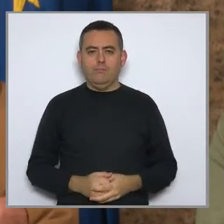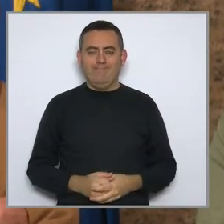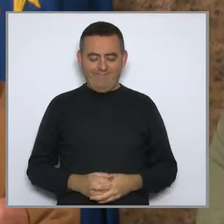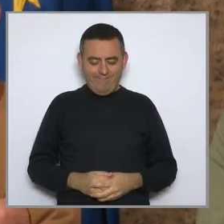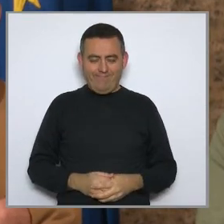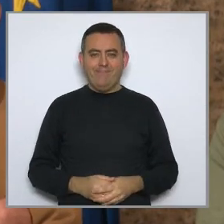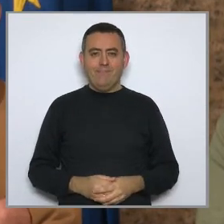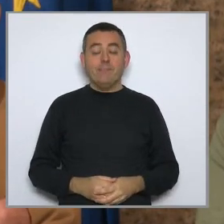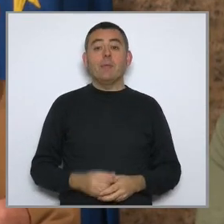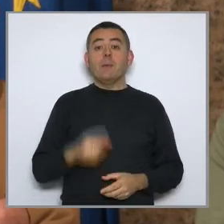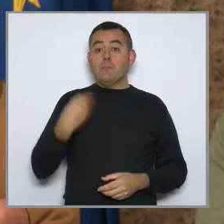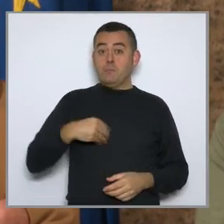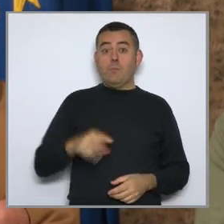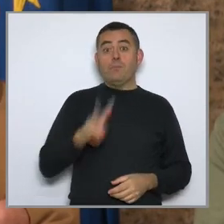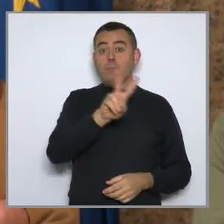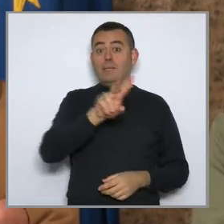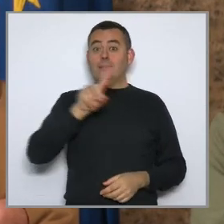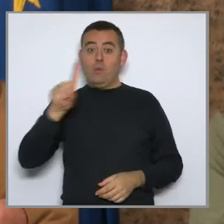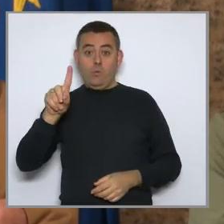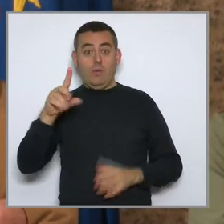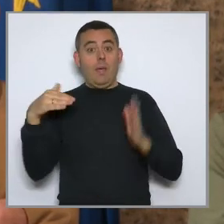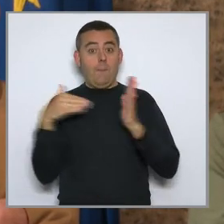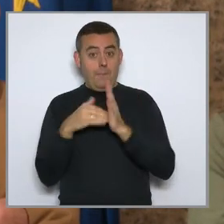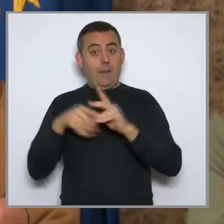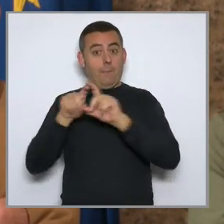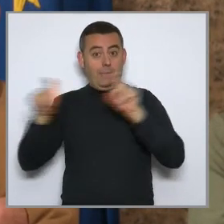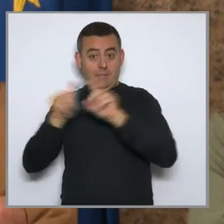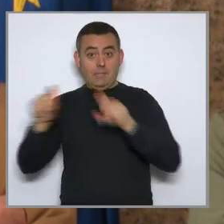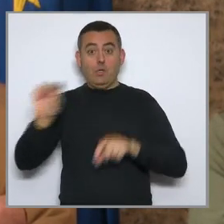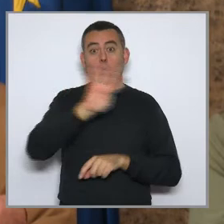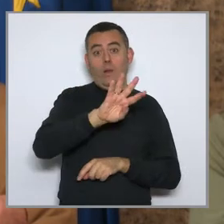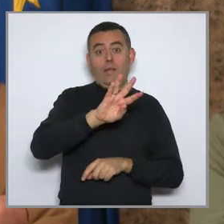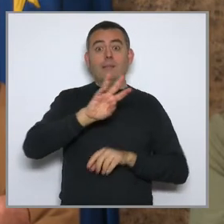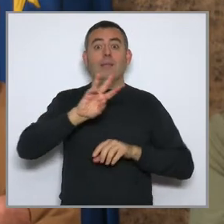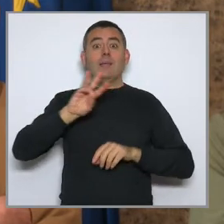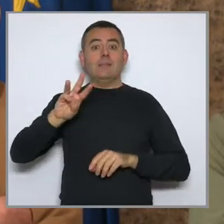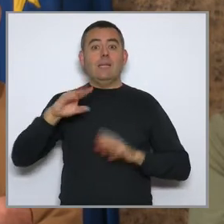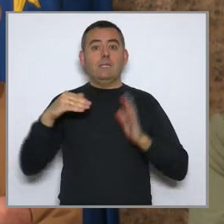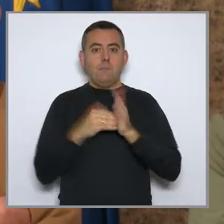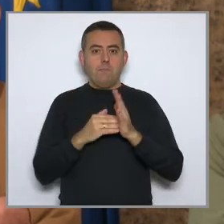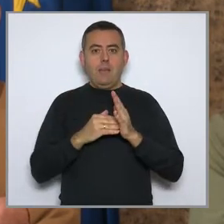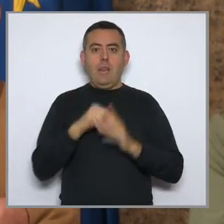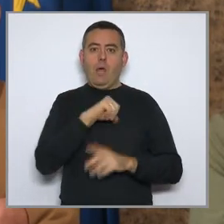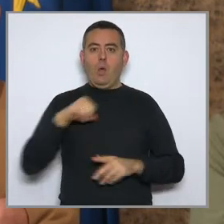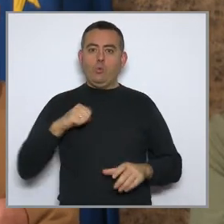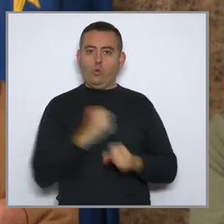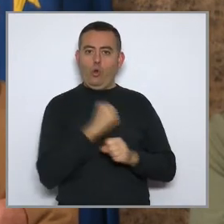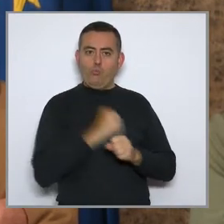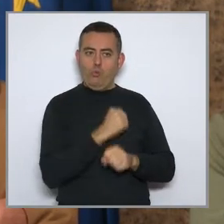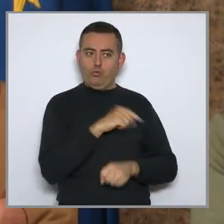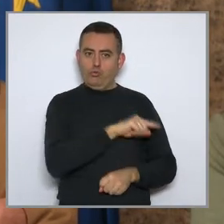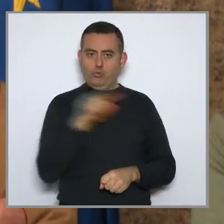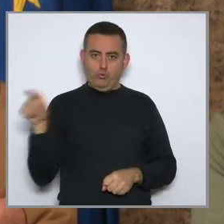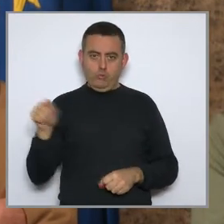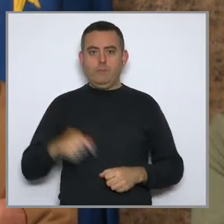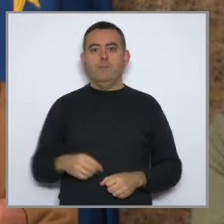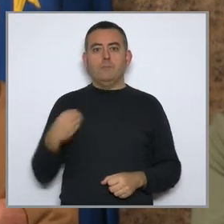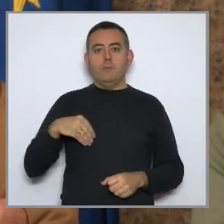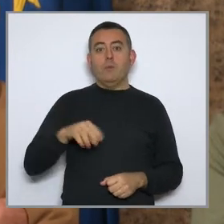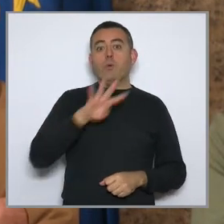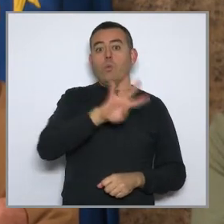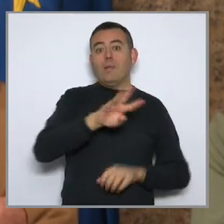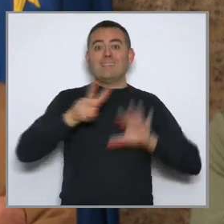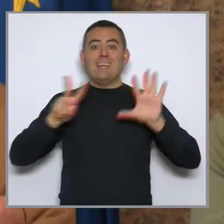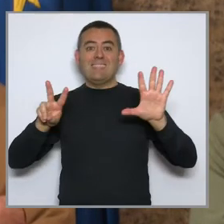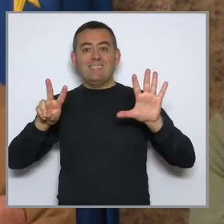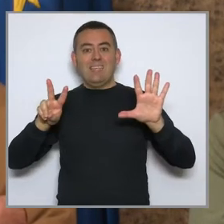son 21.000 empresas y 43.000 autónomos. Hay, en concreto, en el tema de las ayudas de ERTE, son 47.000